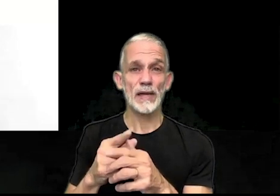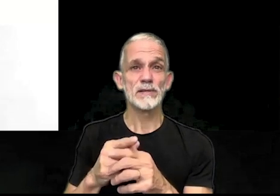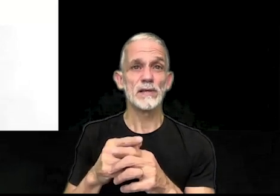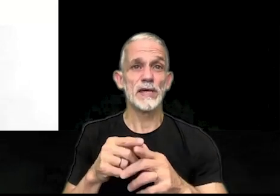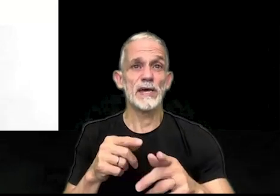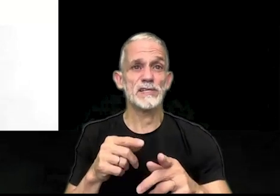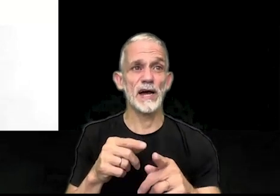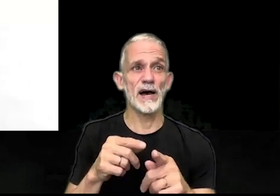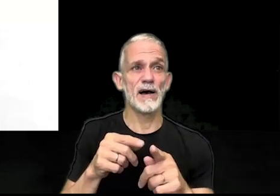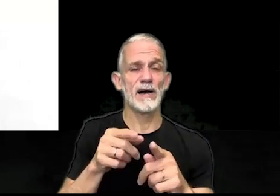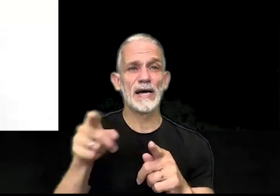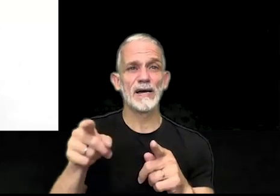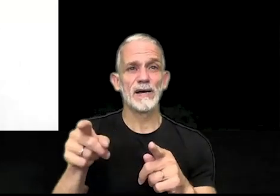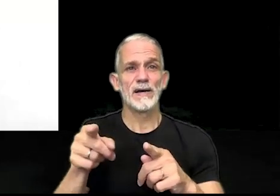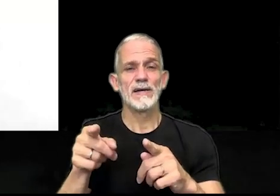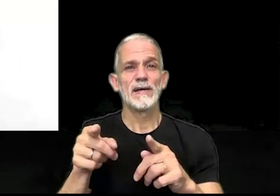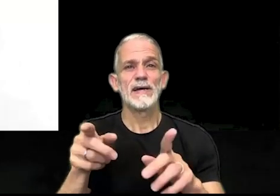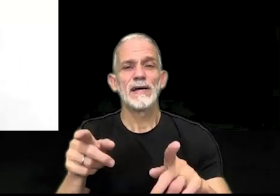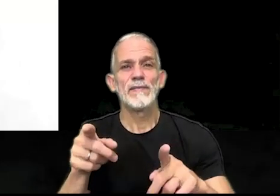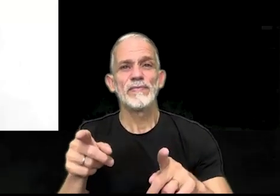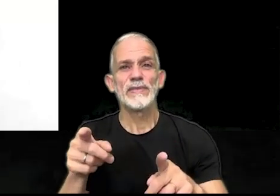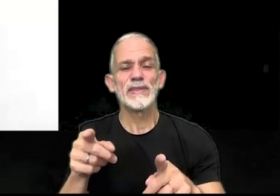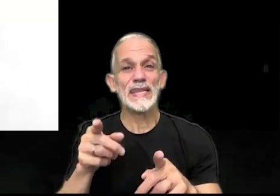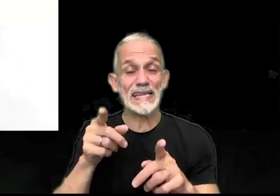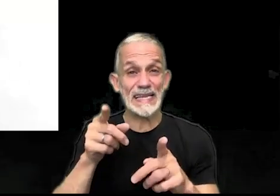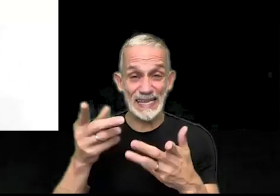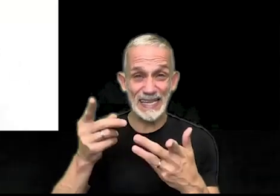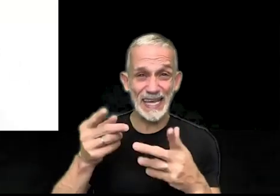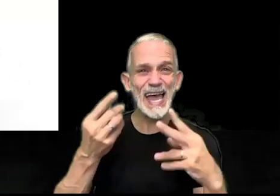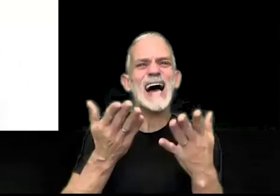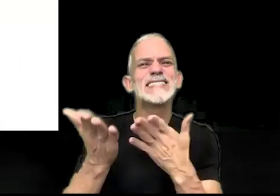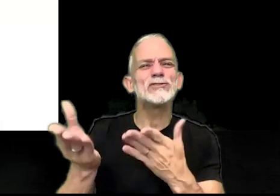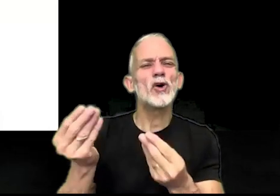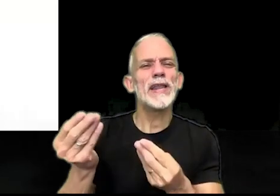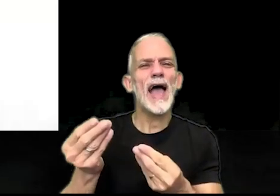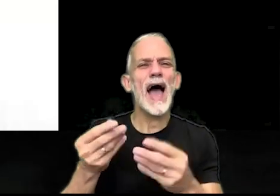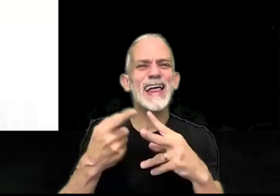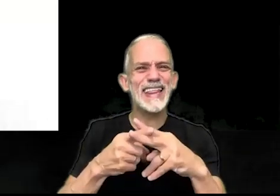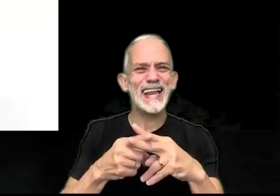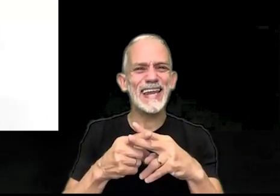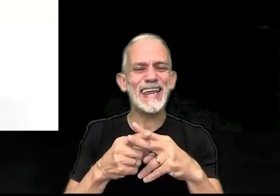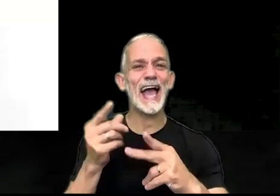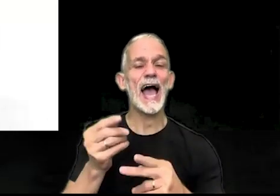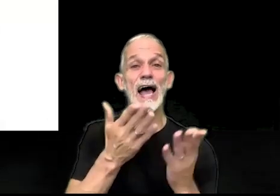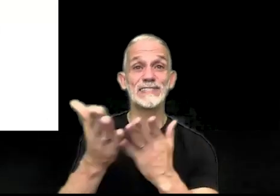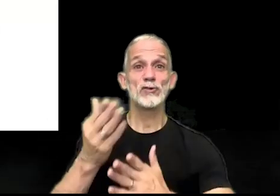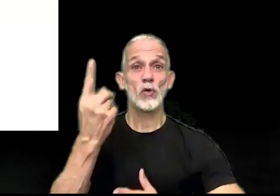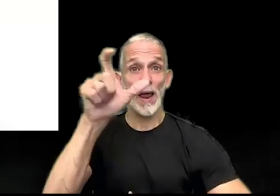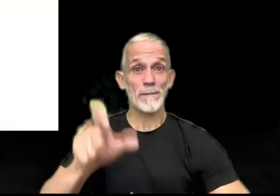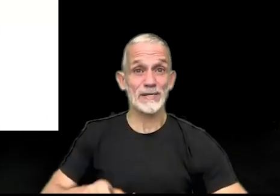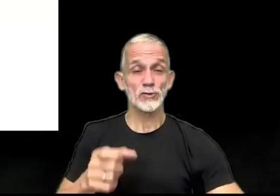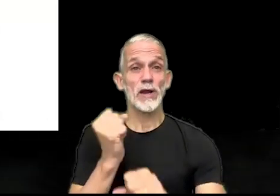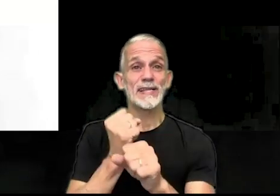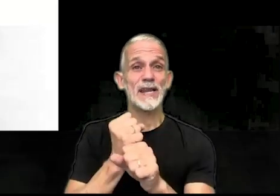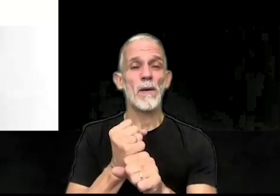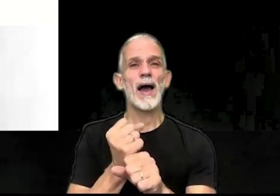de la Dirección de Asesoría Técnica, que analiza un caso de una persona que ejerce presidencia